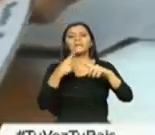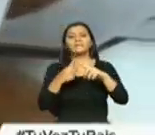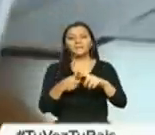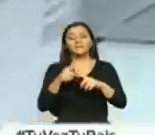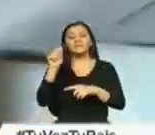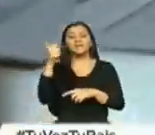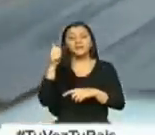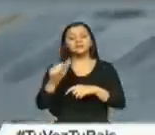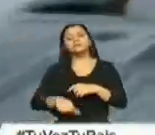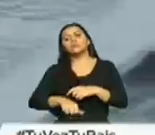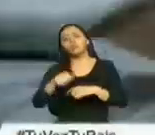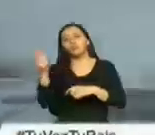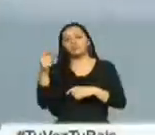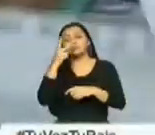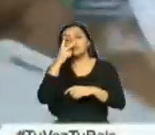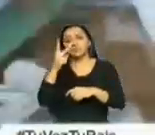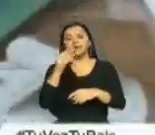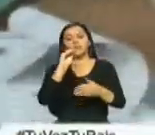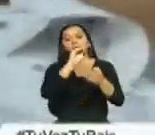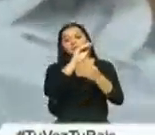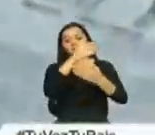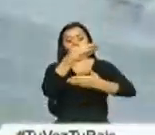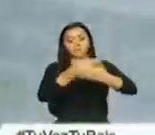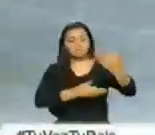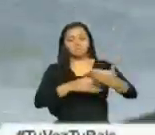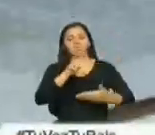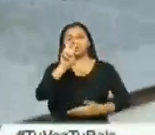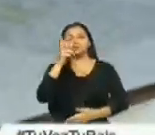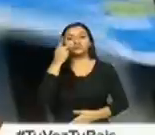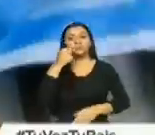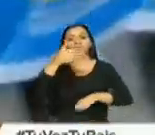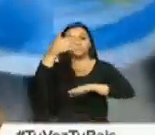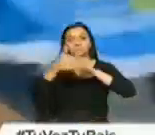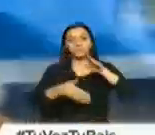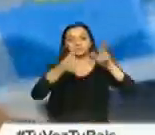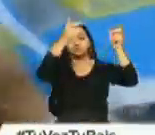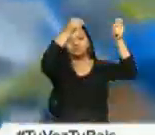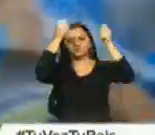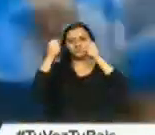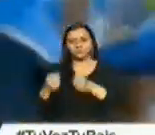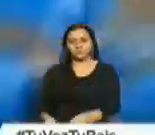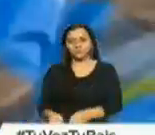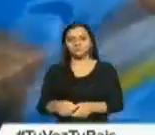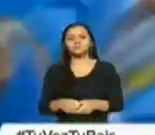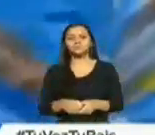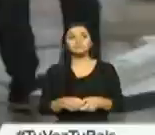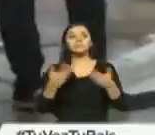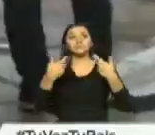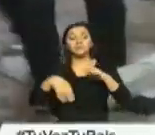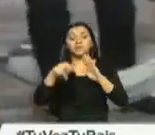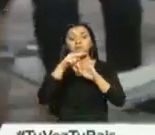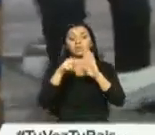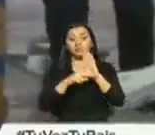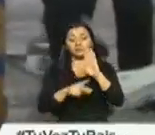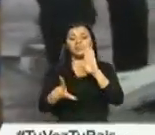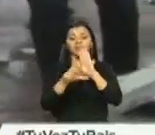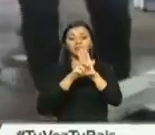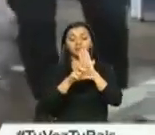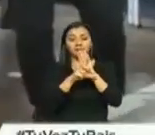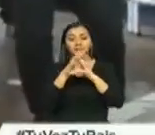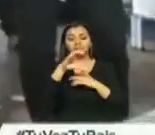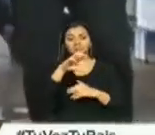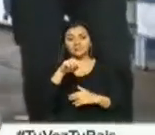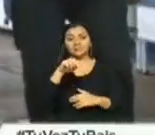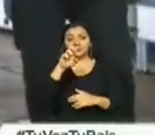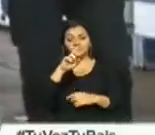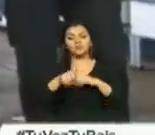suman 10 más que ya fueron notificadas con un plazo de 48 horas para que procedan a bajarlas. Según la normativa del CNE, cuando